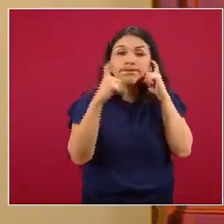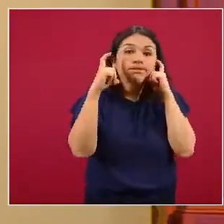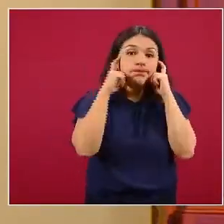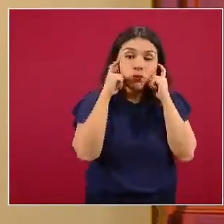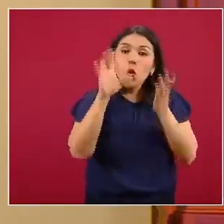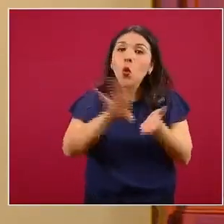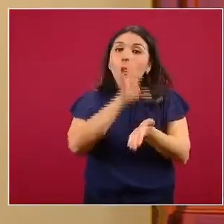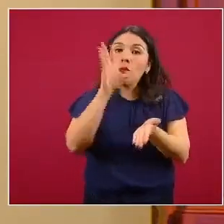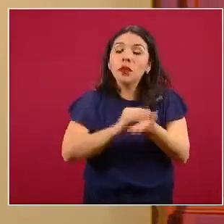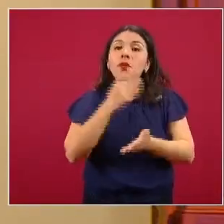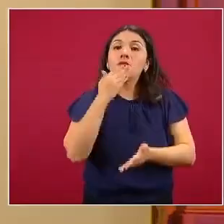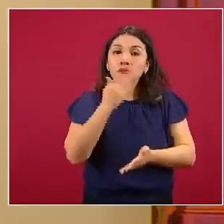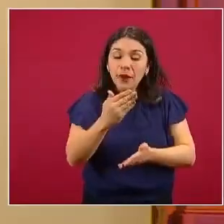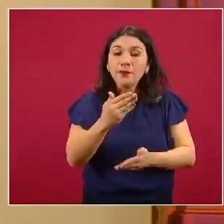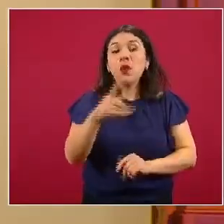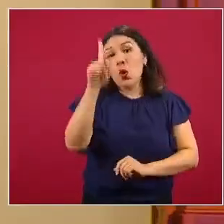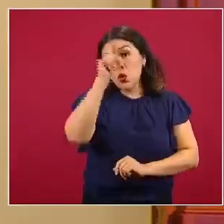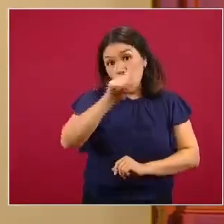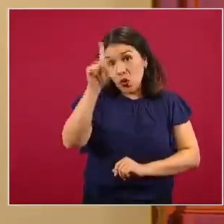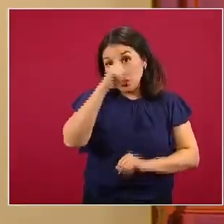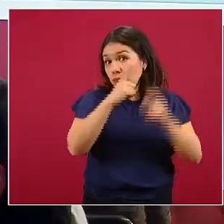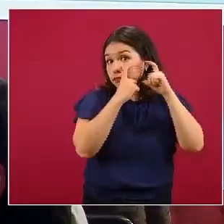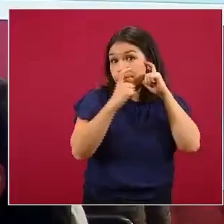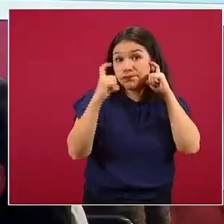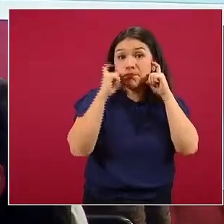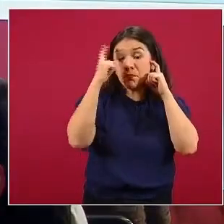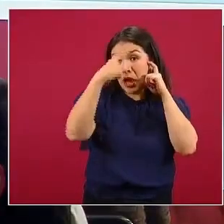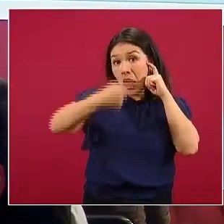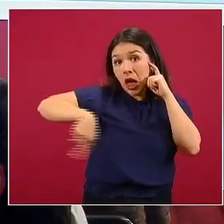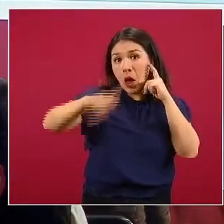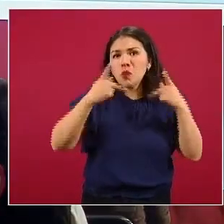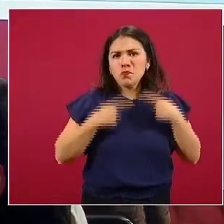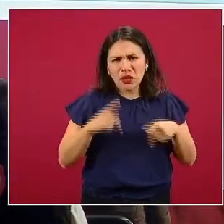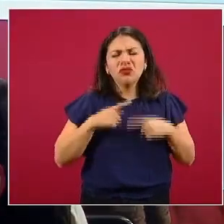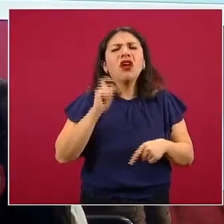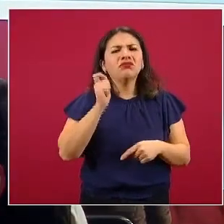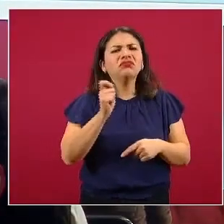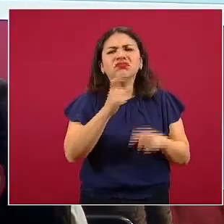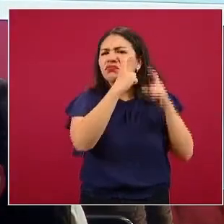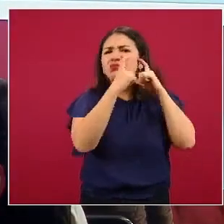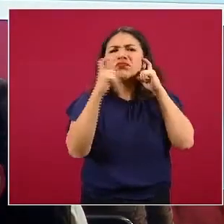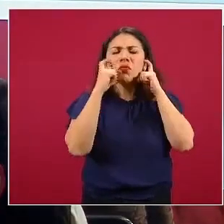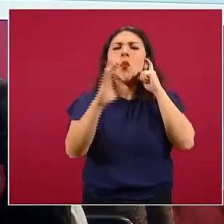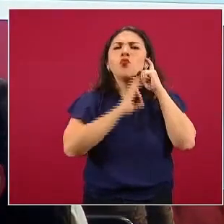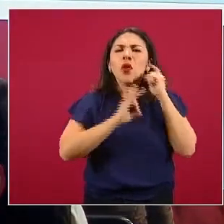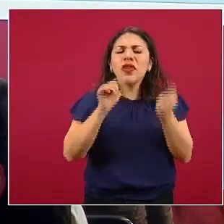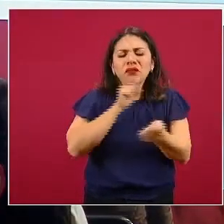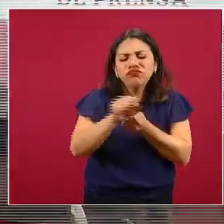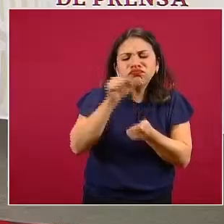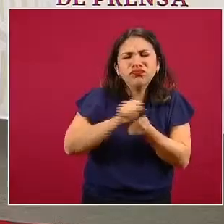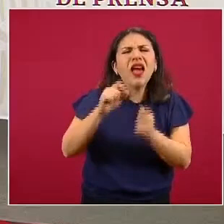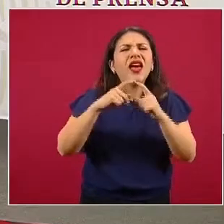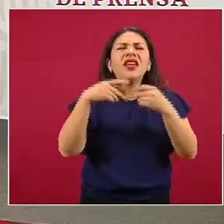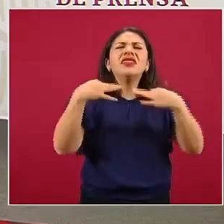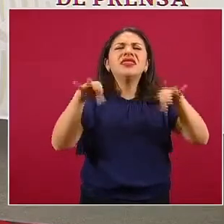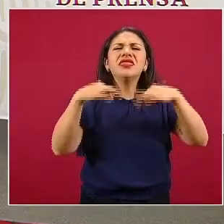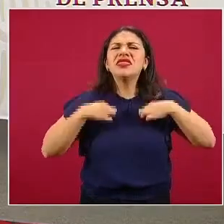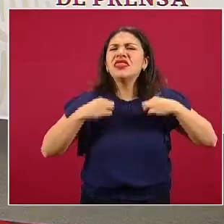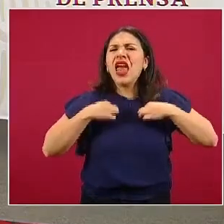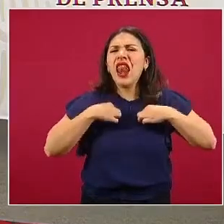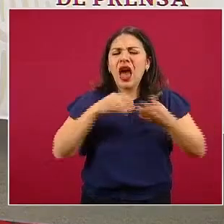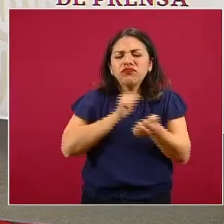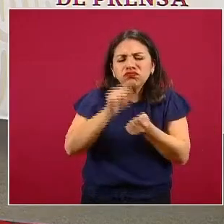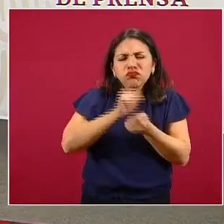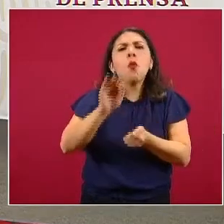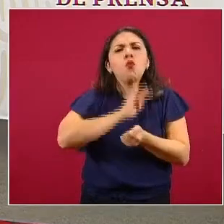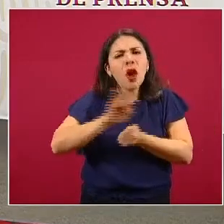el cubreboca. El cubreboca recomendado para la comunidad son precisamente los cubrebocas reusables, que son los de tela, y que por lo